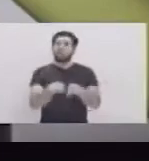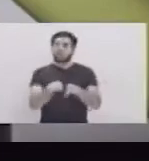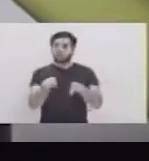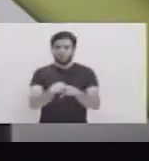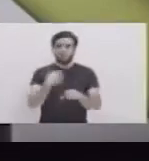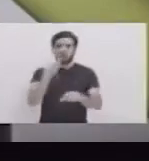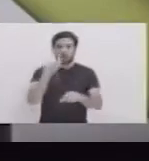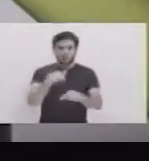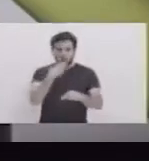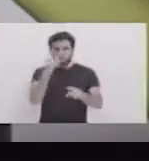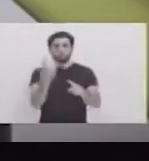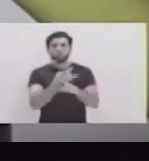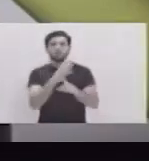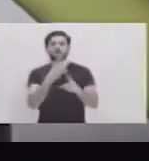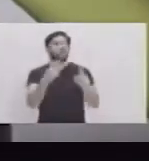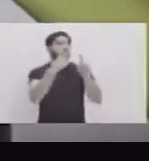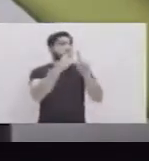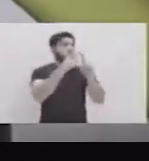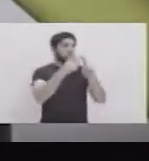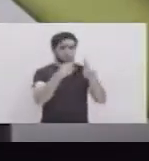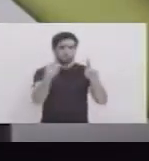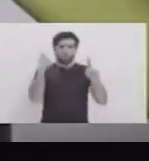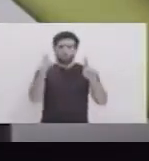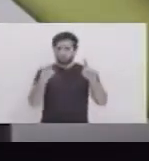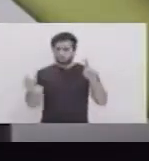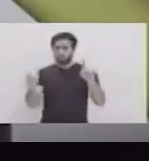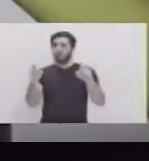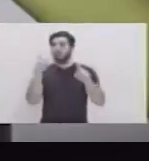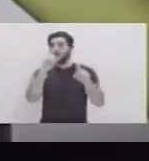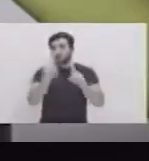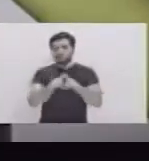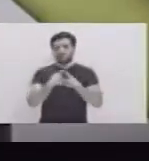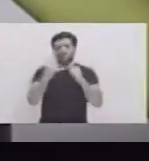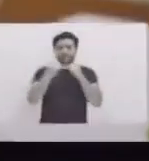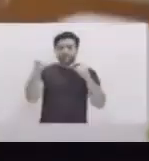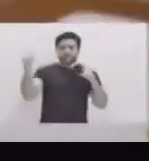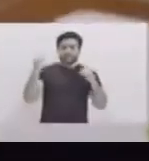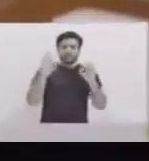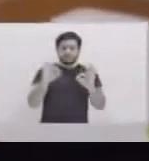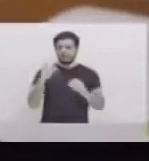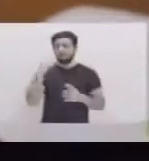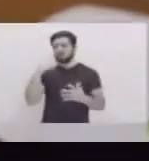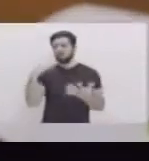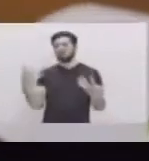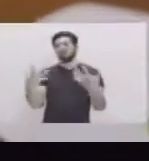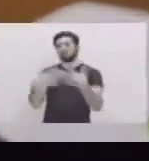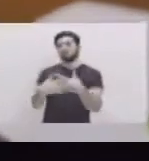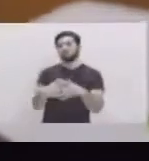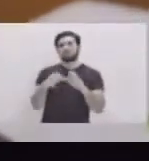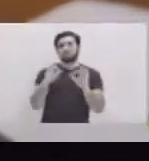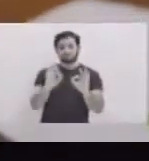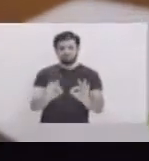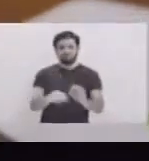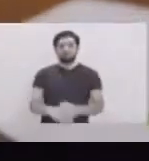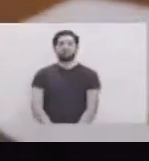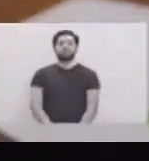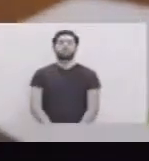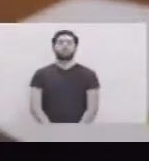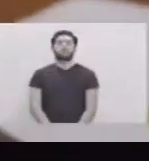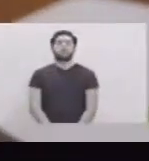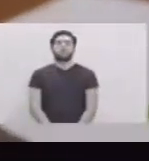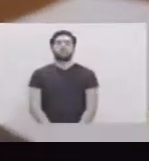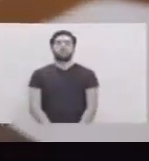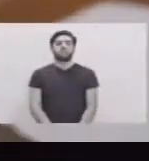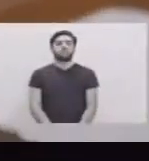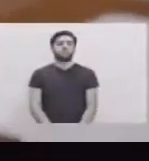misma. Utilizamos líneas curvas, líneas rectas, lo cual me permite directamente obtener una simetría